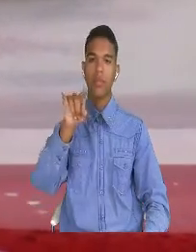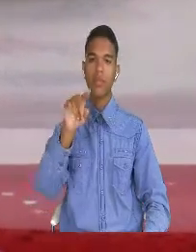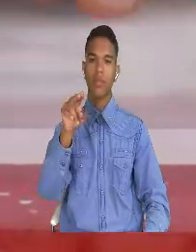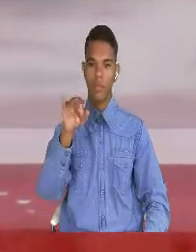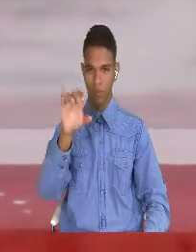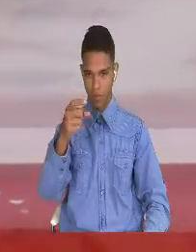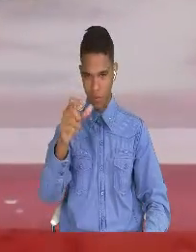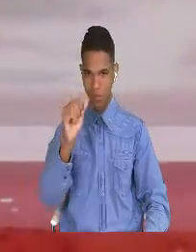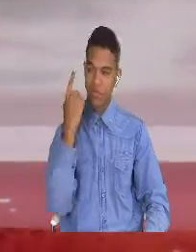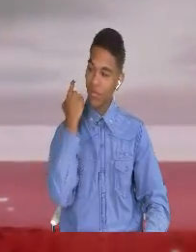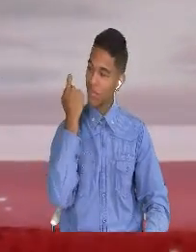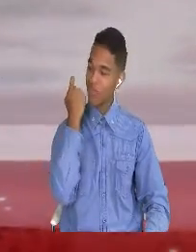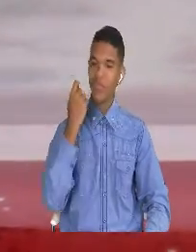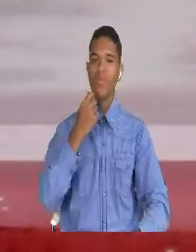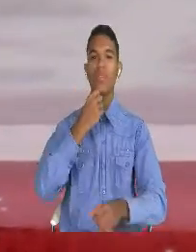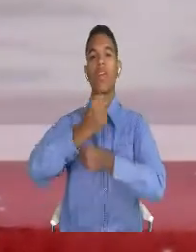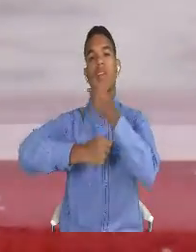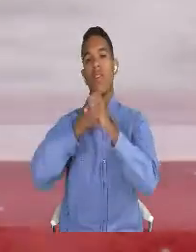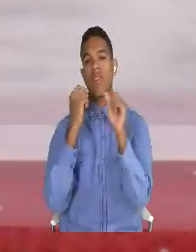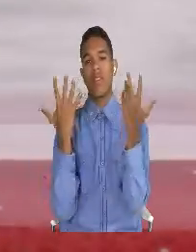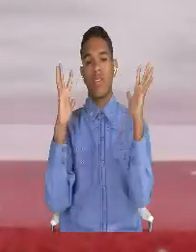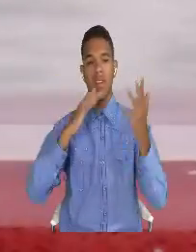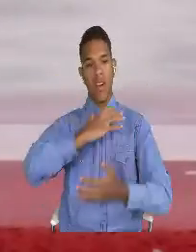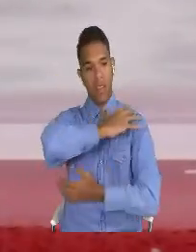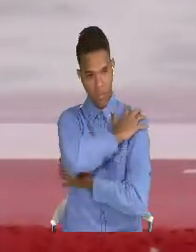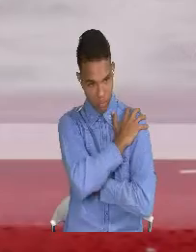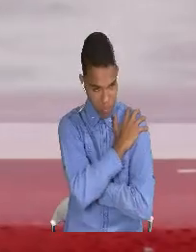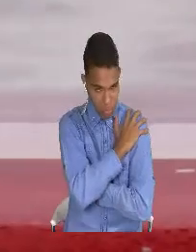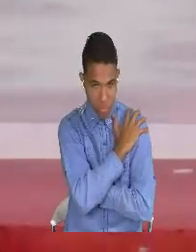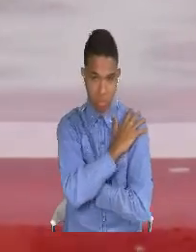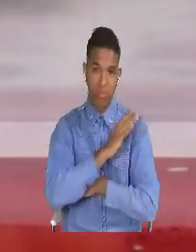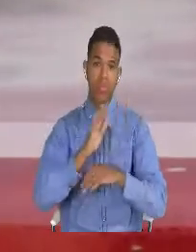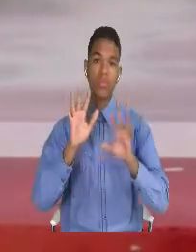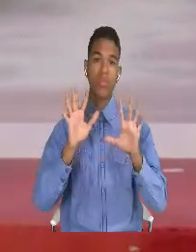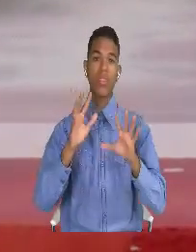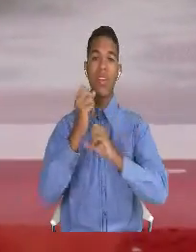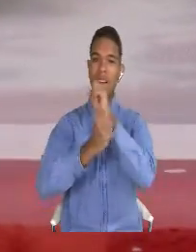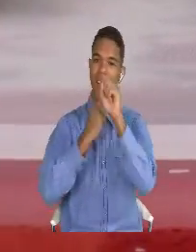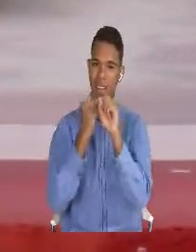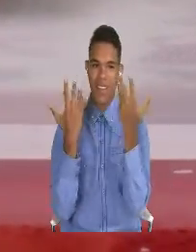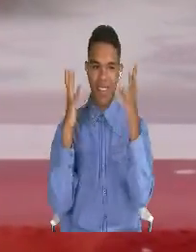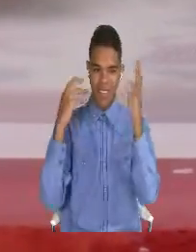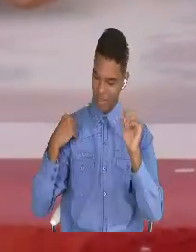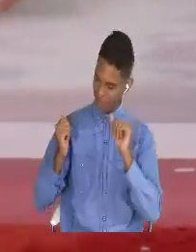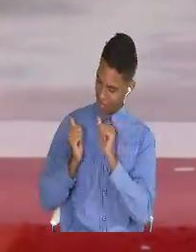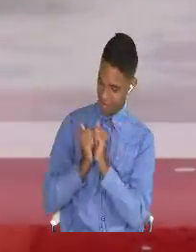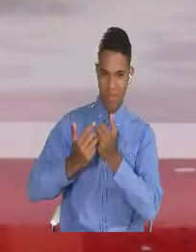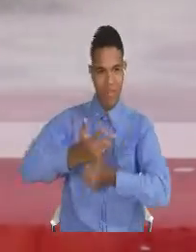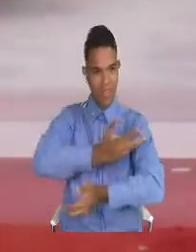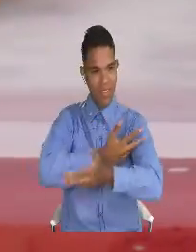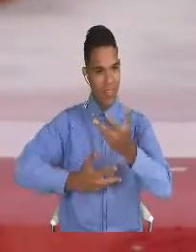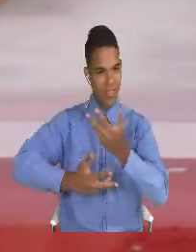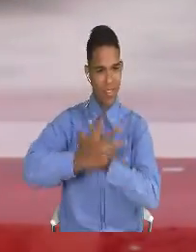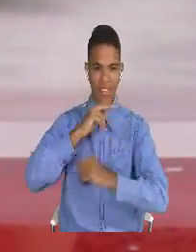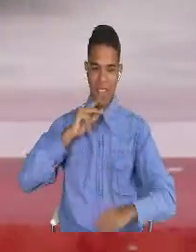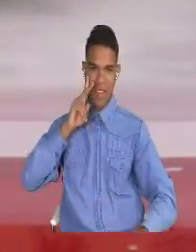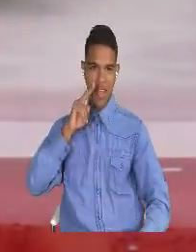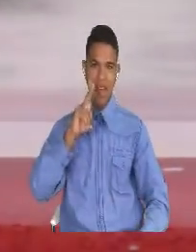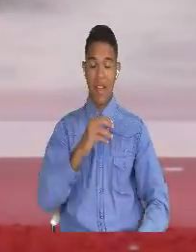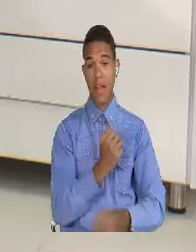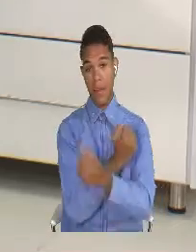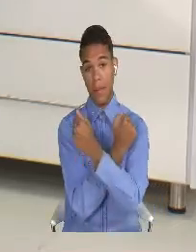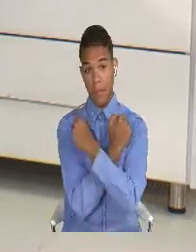cálido, ¿sí? Que por favor siga pasando esos cumpleaños con nosotros, que la queremos mucho.